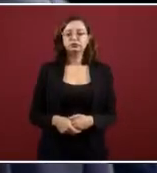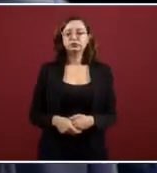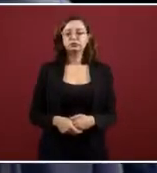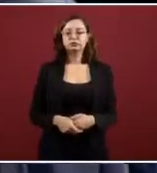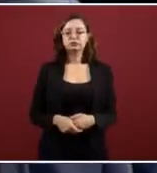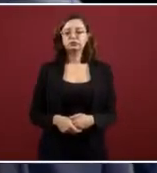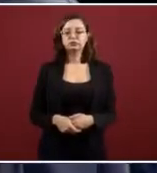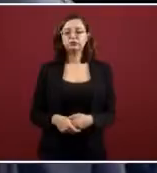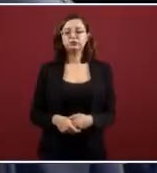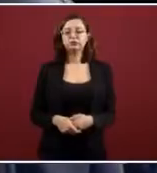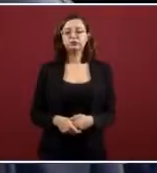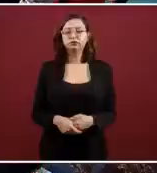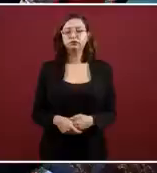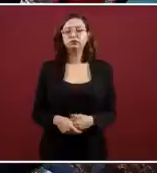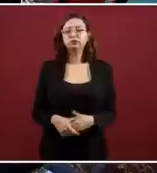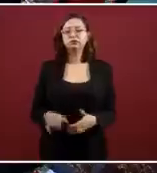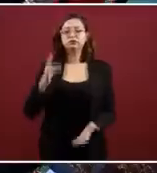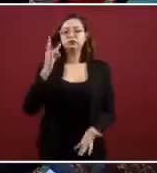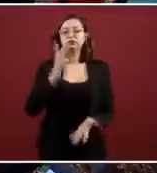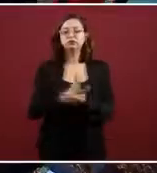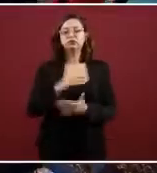Nada más decirles,